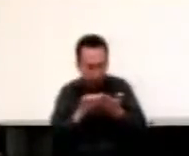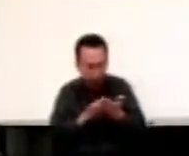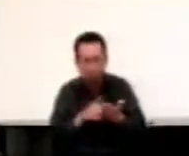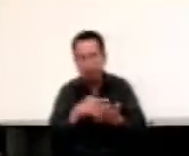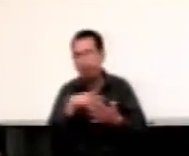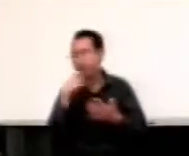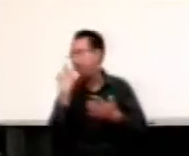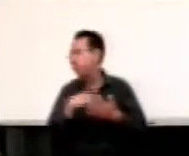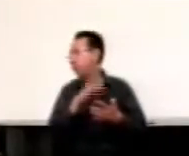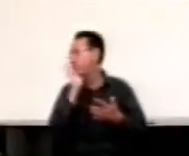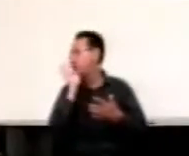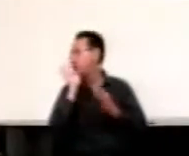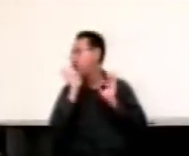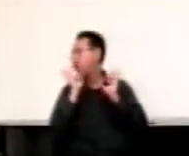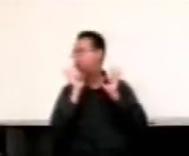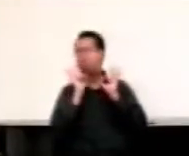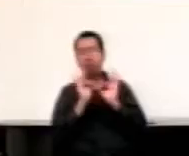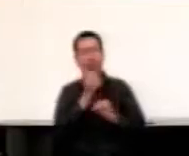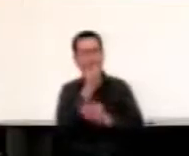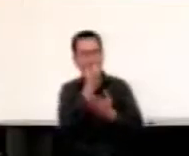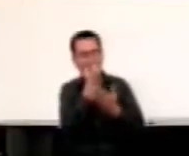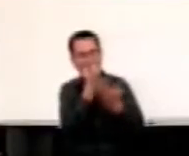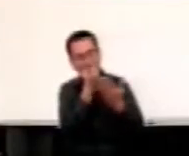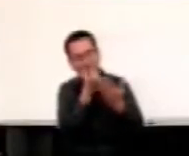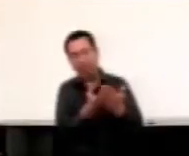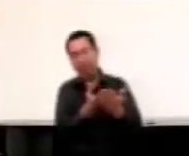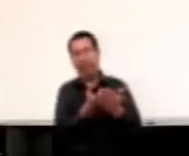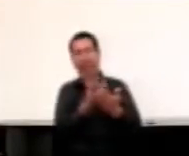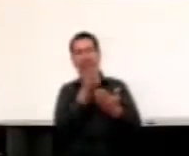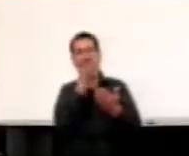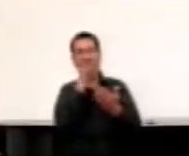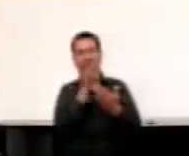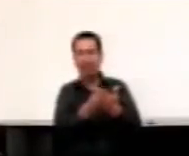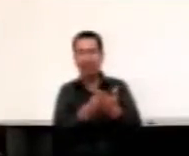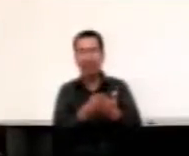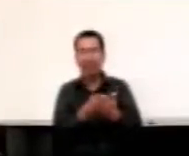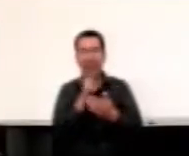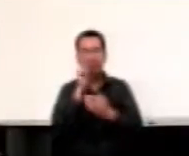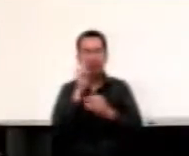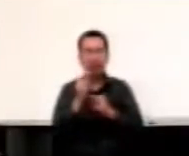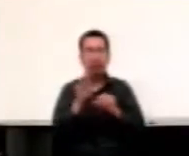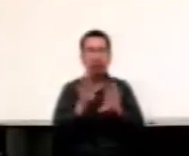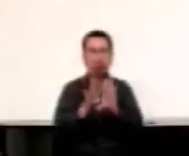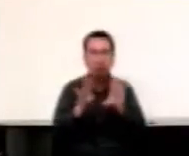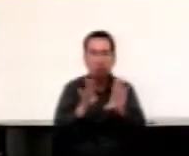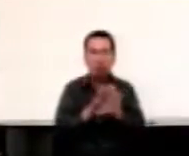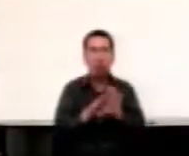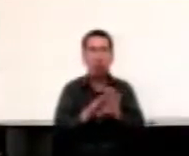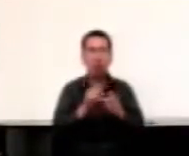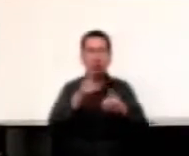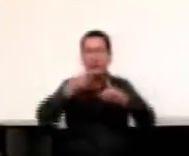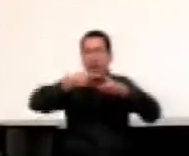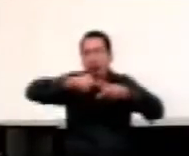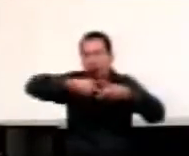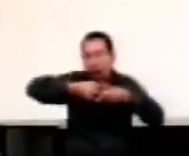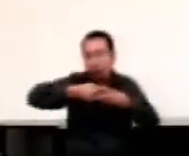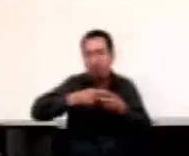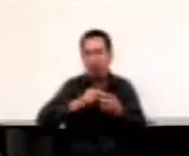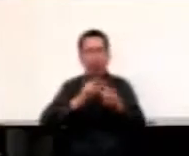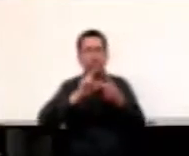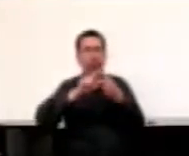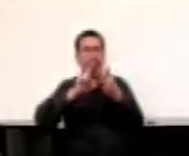3 para quienes nos gusta el tema de los indicadores, los datos estadísticos, pero